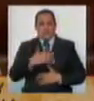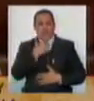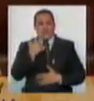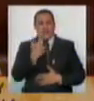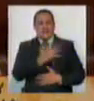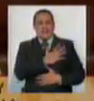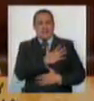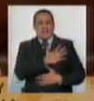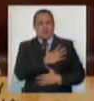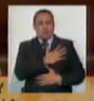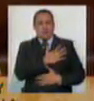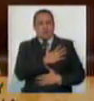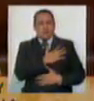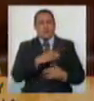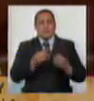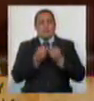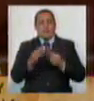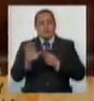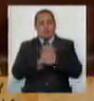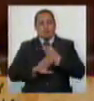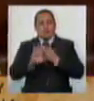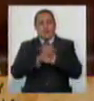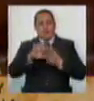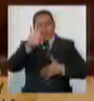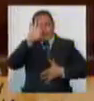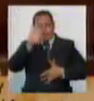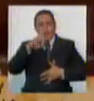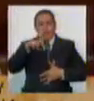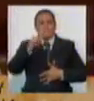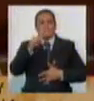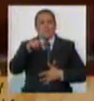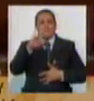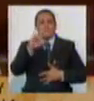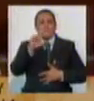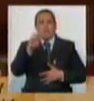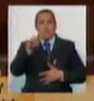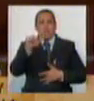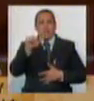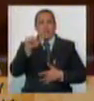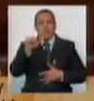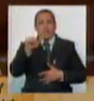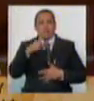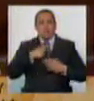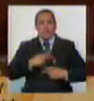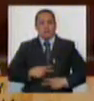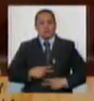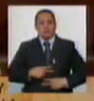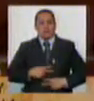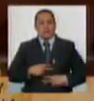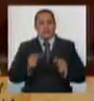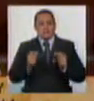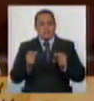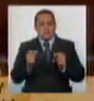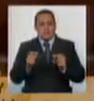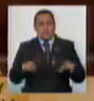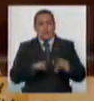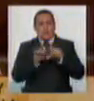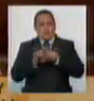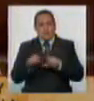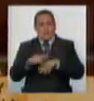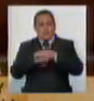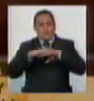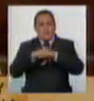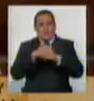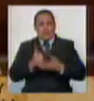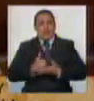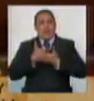de primaria para protegerlas del virus del papiloma humano. El plan salud escolar incluye también